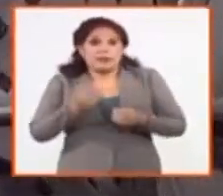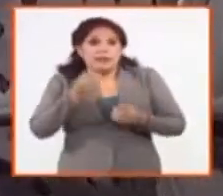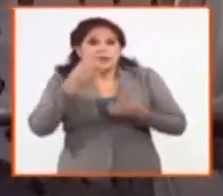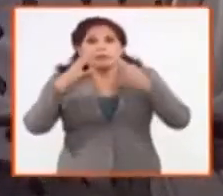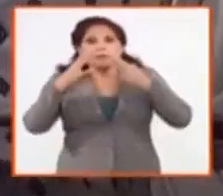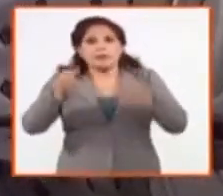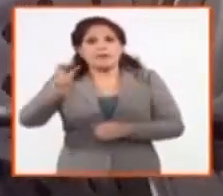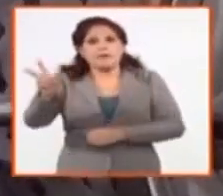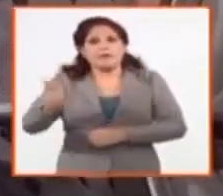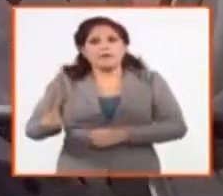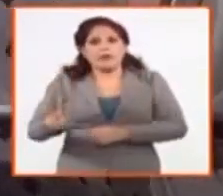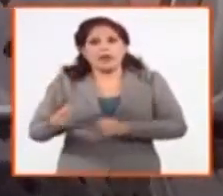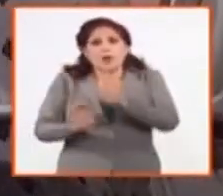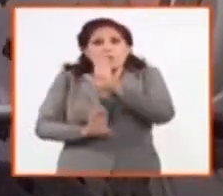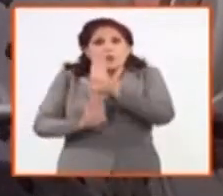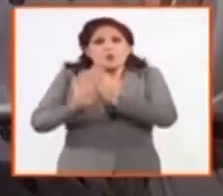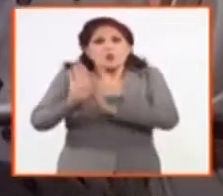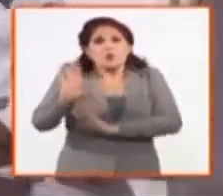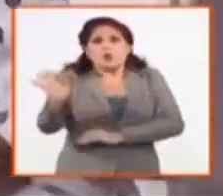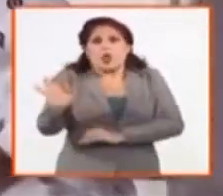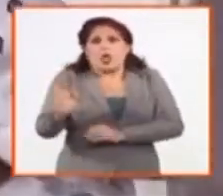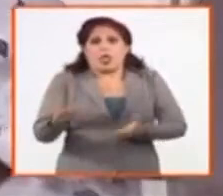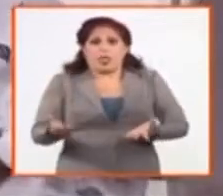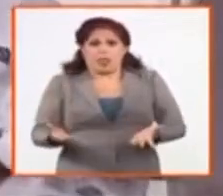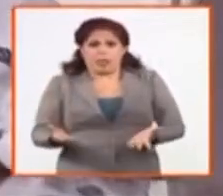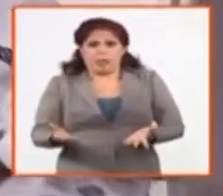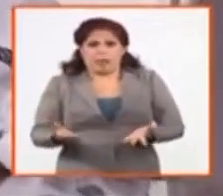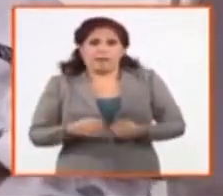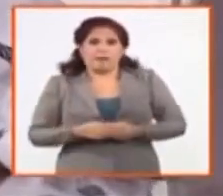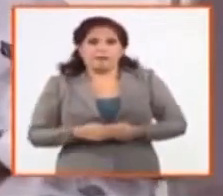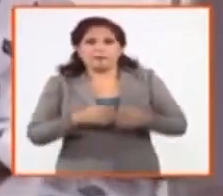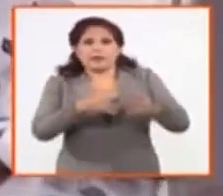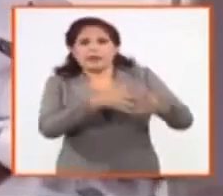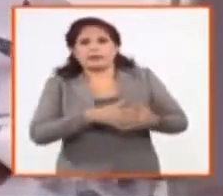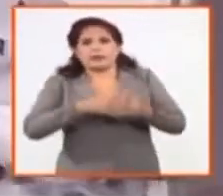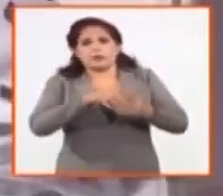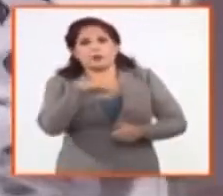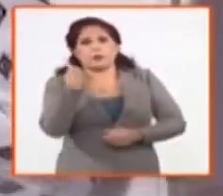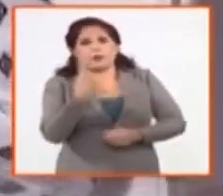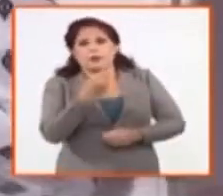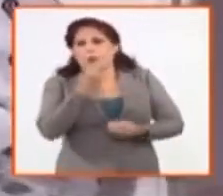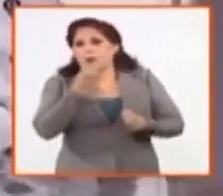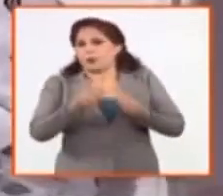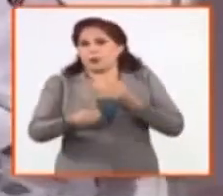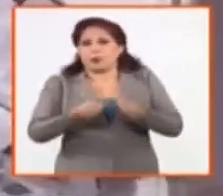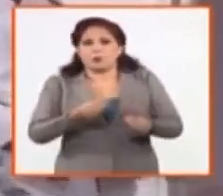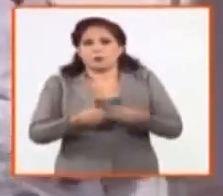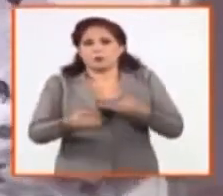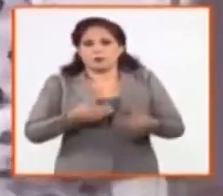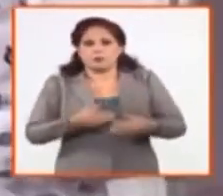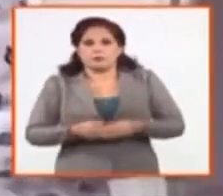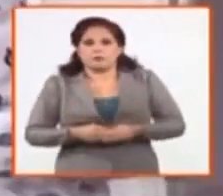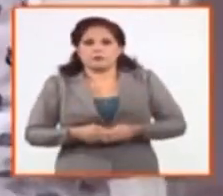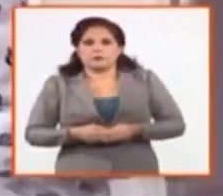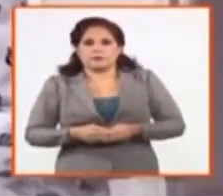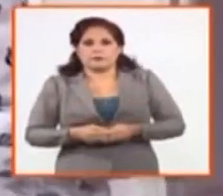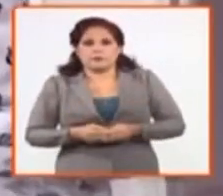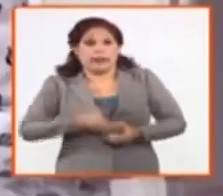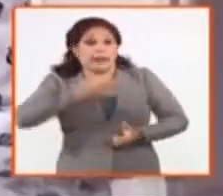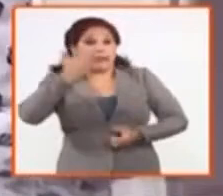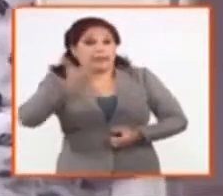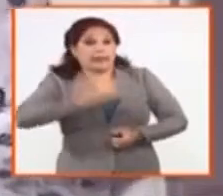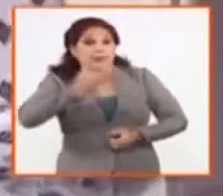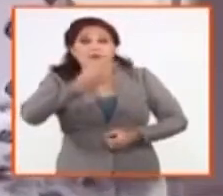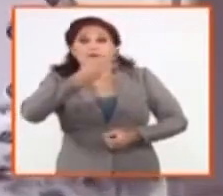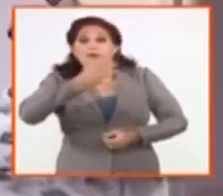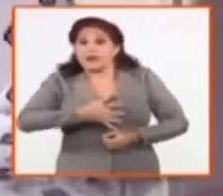mundo, sí, sur-norte, tercer mundo. Bueno, lo voy a resumir, y esto también me lo recordaba esa amiga mía, en el discurso de Fidel,